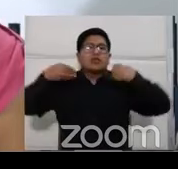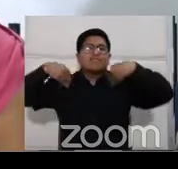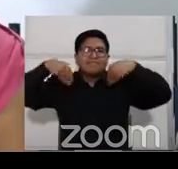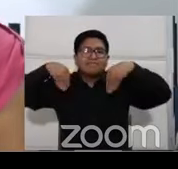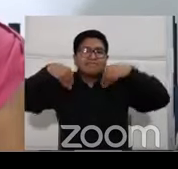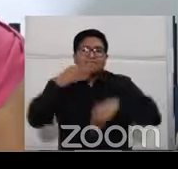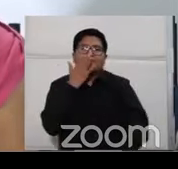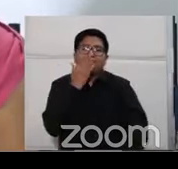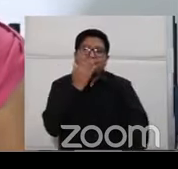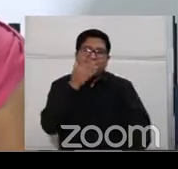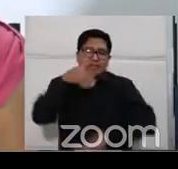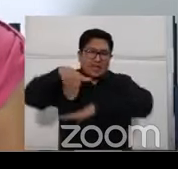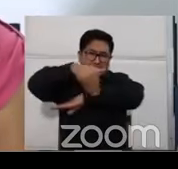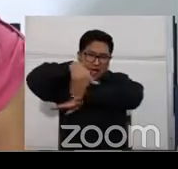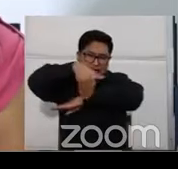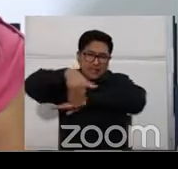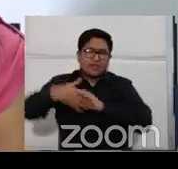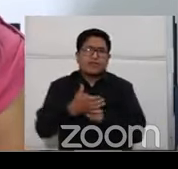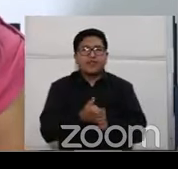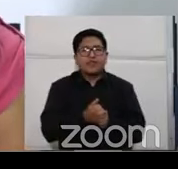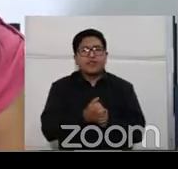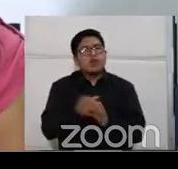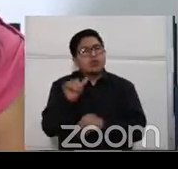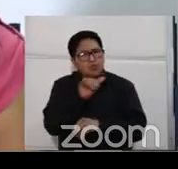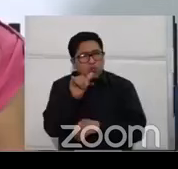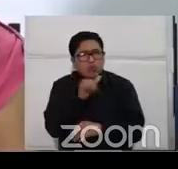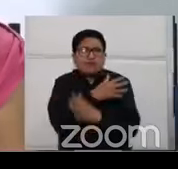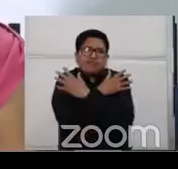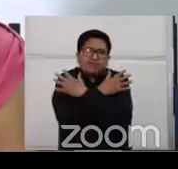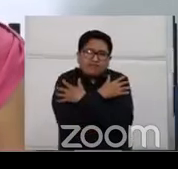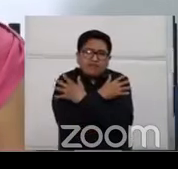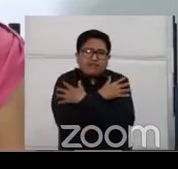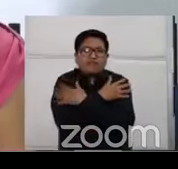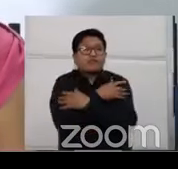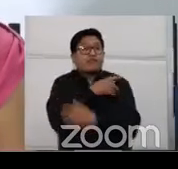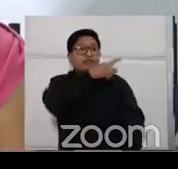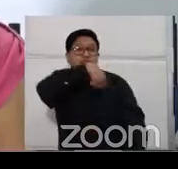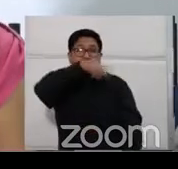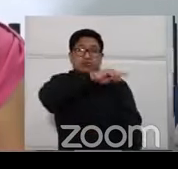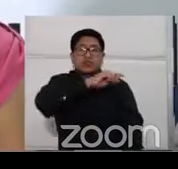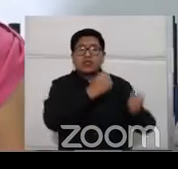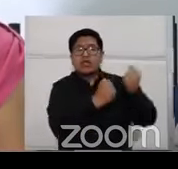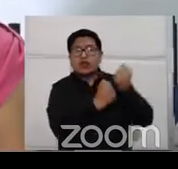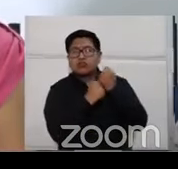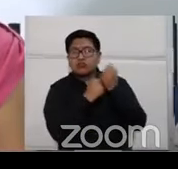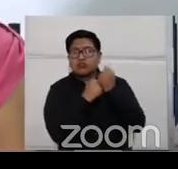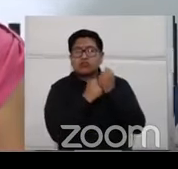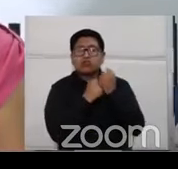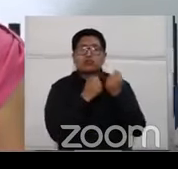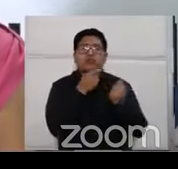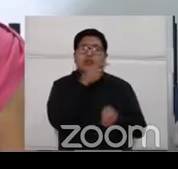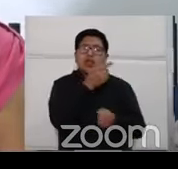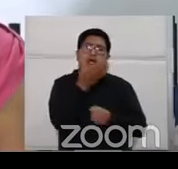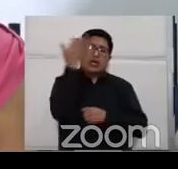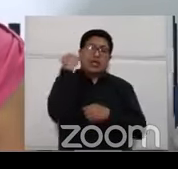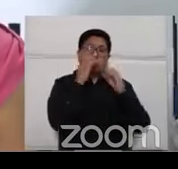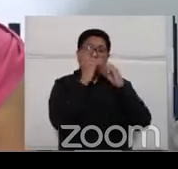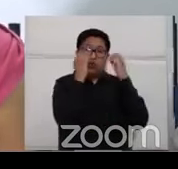calle también un saludo fraternal para las y los colaboradores y ex miembros de la unexpo